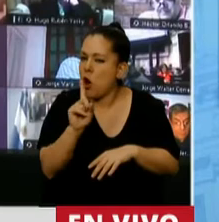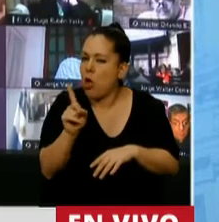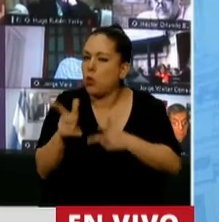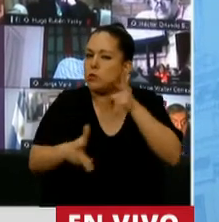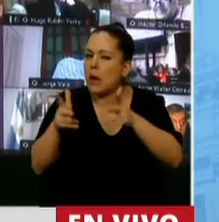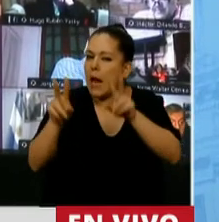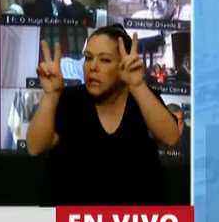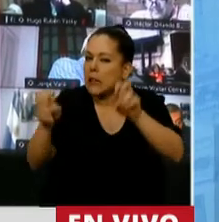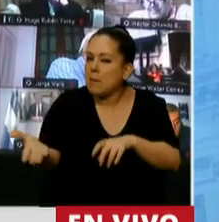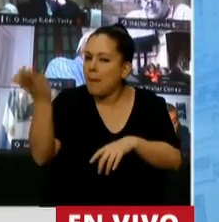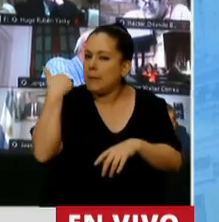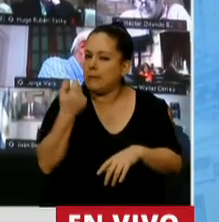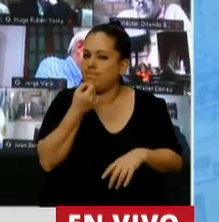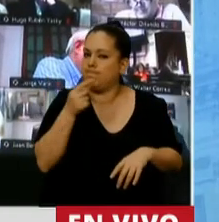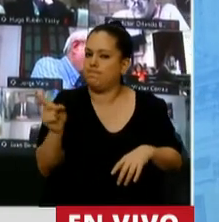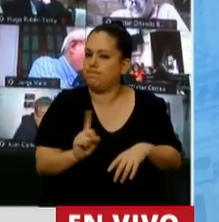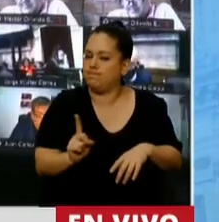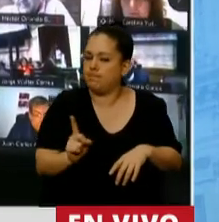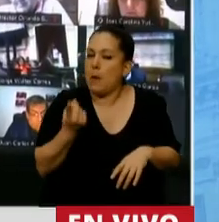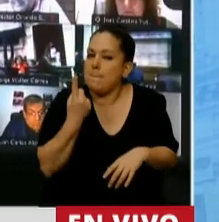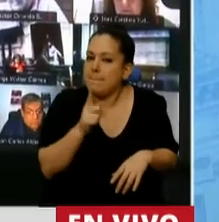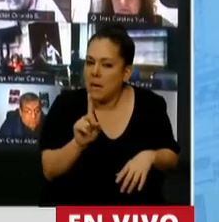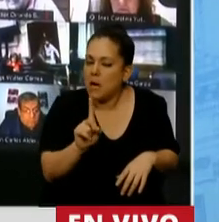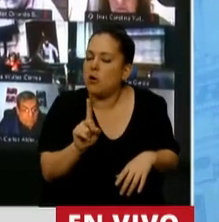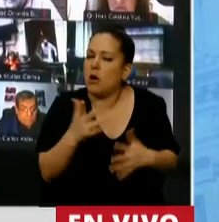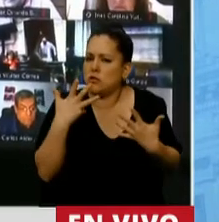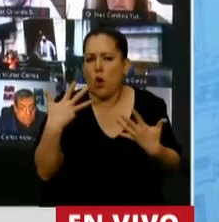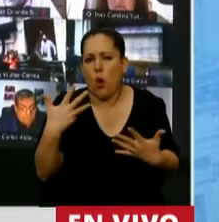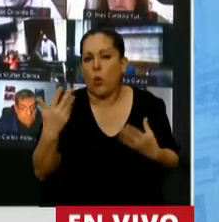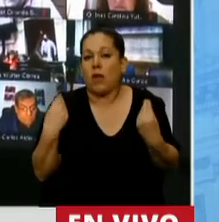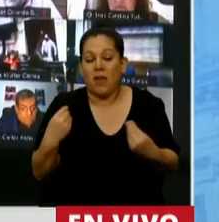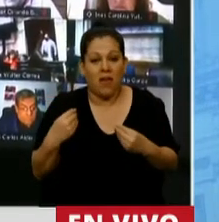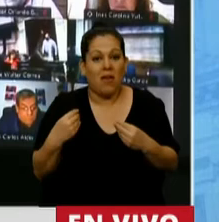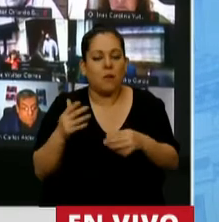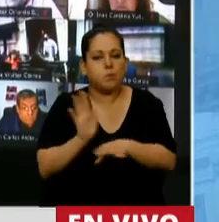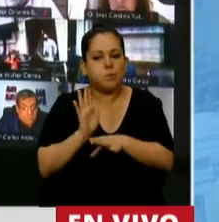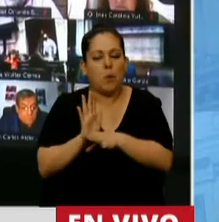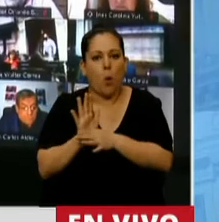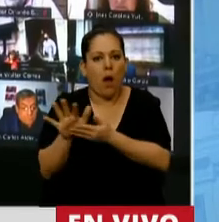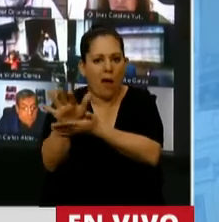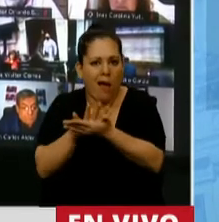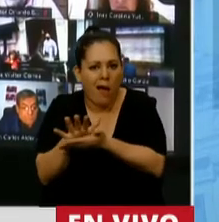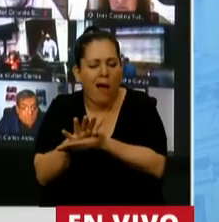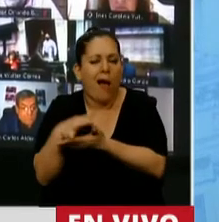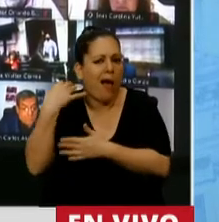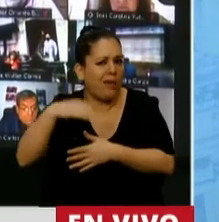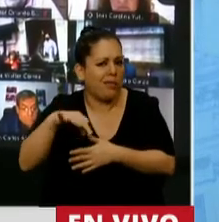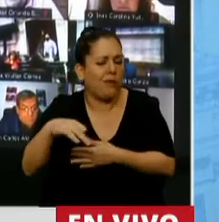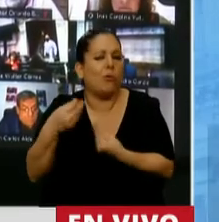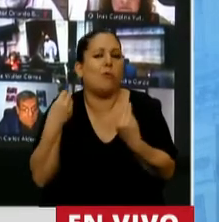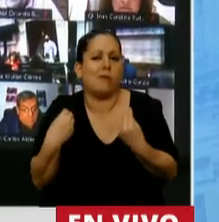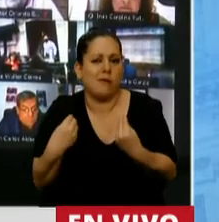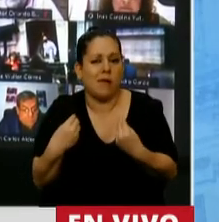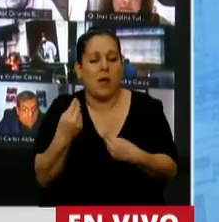del pasado, pero es evidente que ese puente debemos trazarlo entre lo que